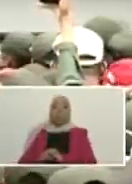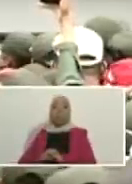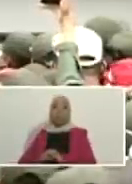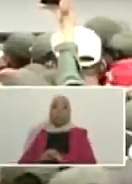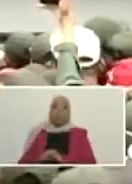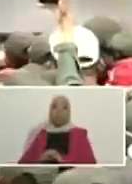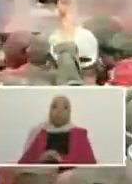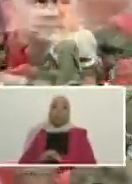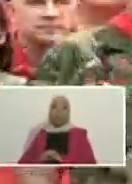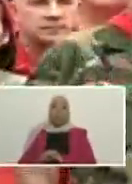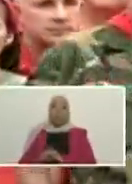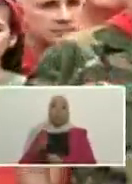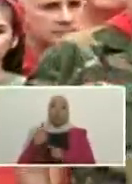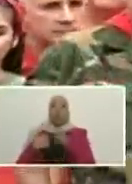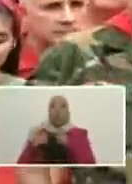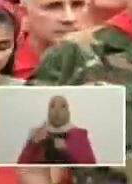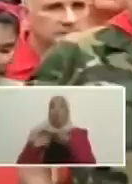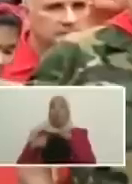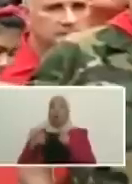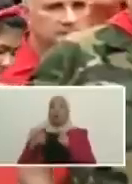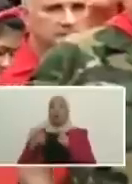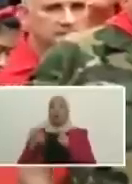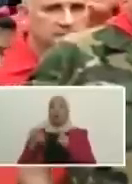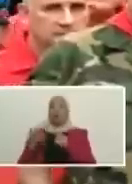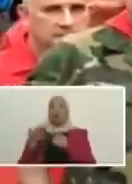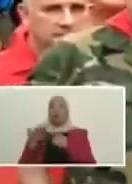Este color combinado,